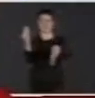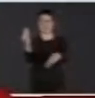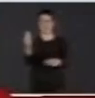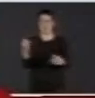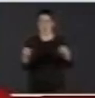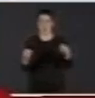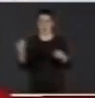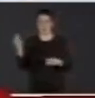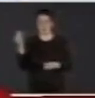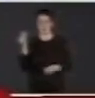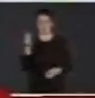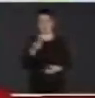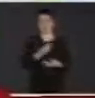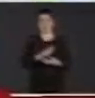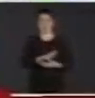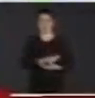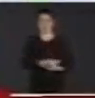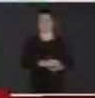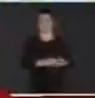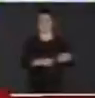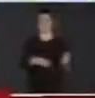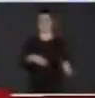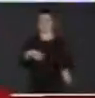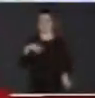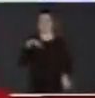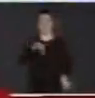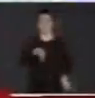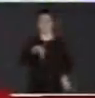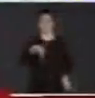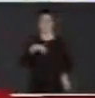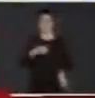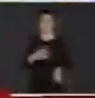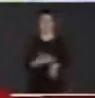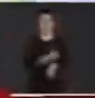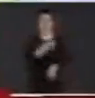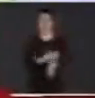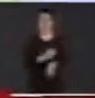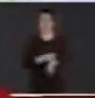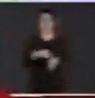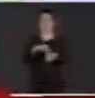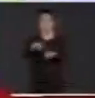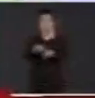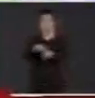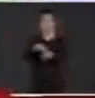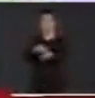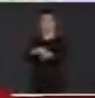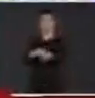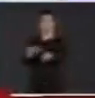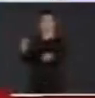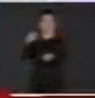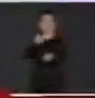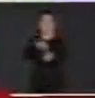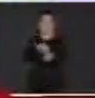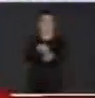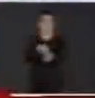coche yo me fui. Frente al cabildo fue donde aparqué. El de la gorra otra vez viene a